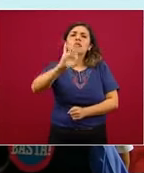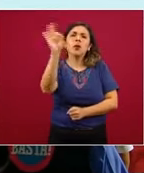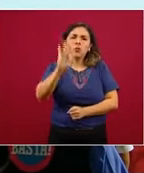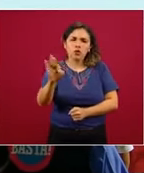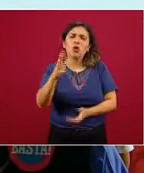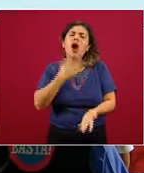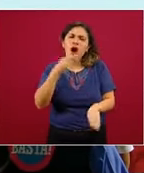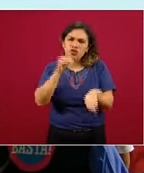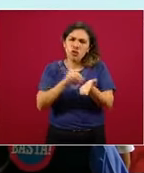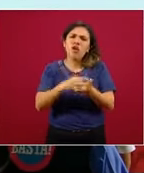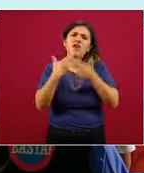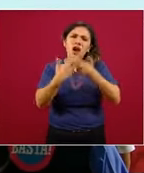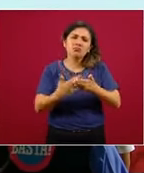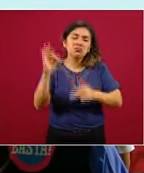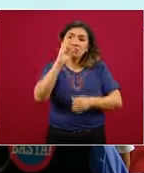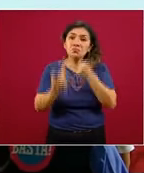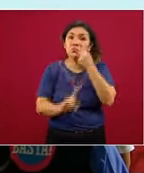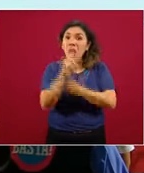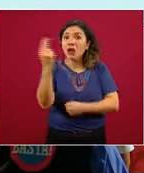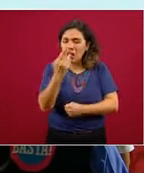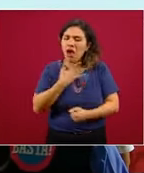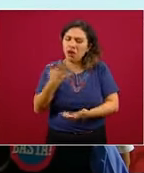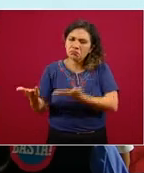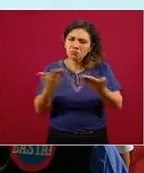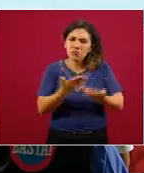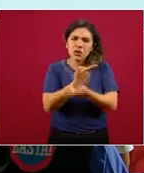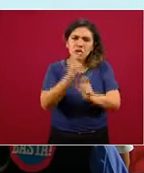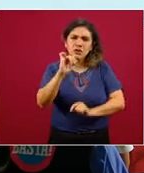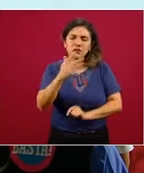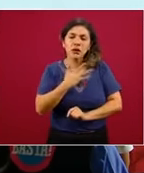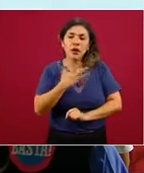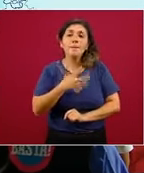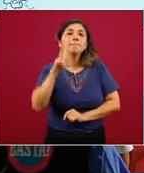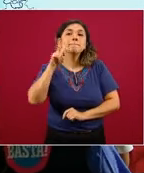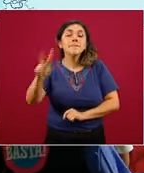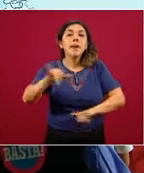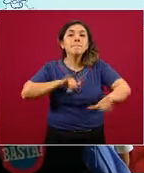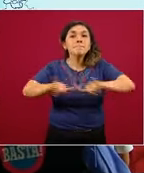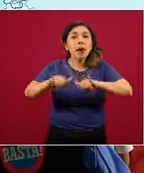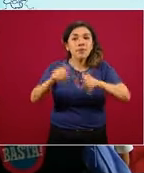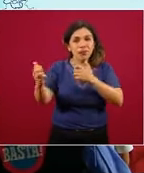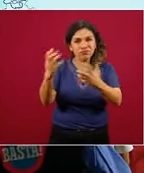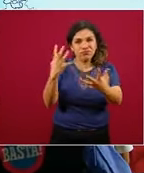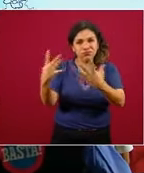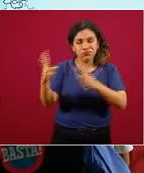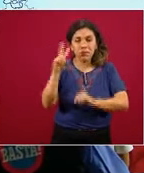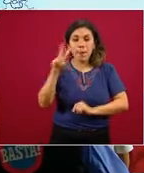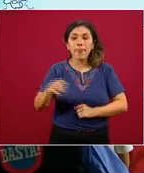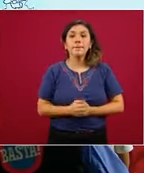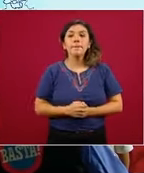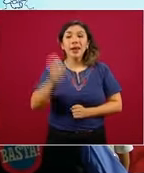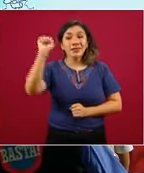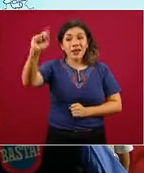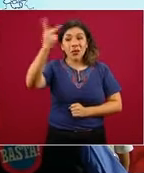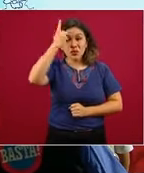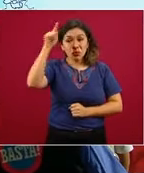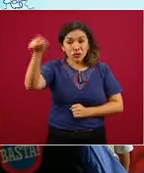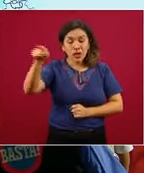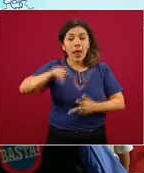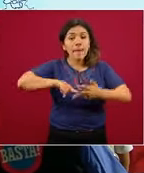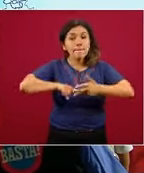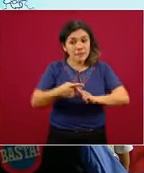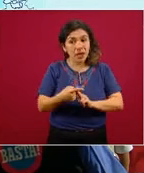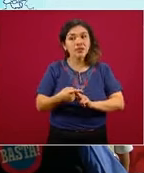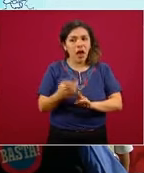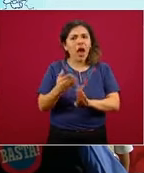de respuesta cuando así se vaya a requerir. Pasemos a ver el mapa animado de San Luis Potosí. San Luis Potosí inicia,